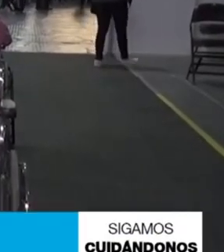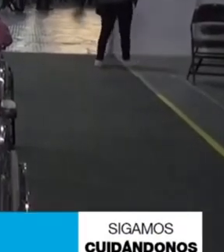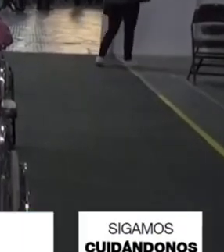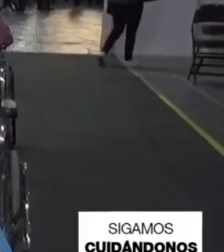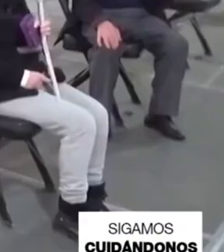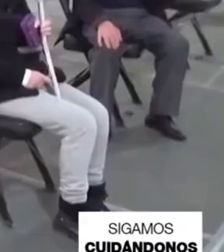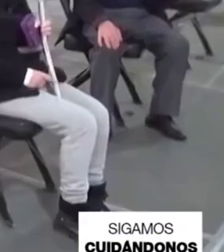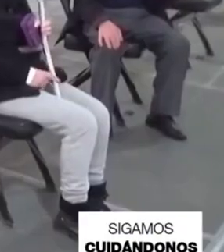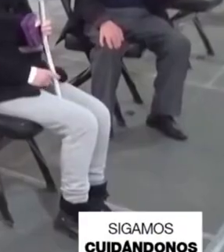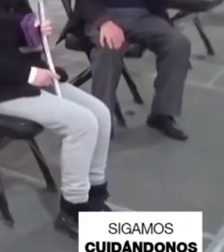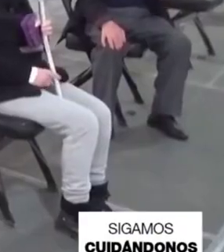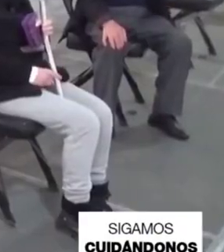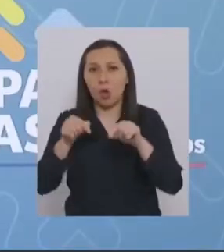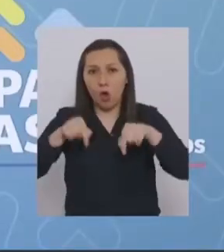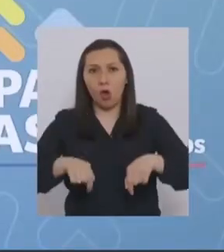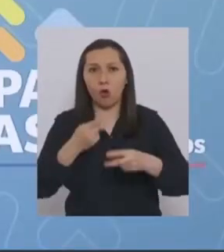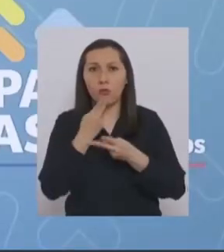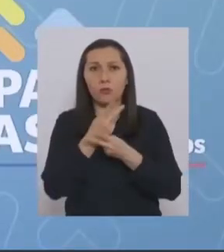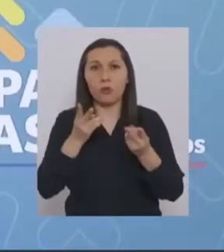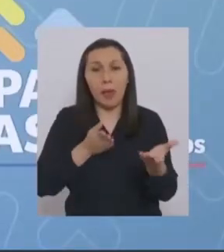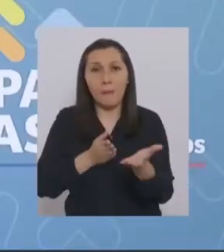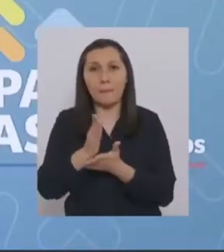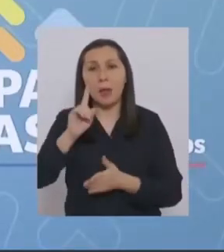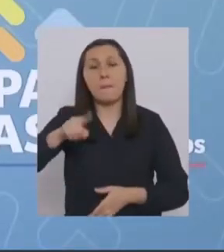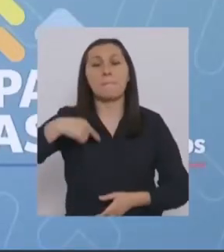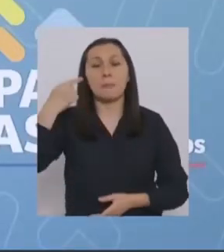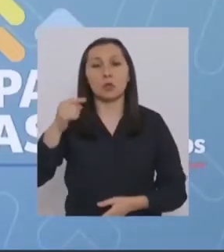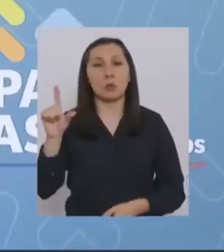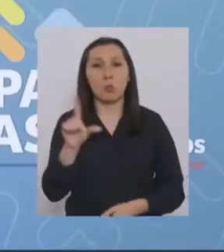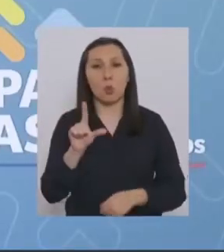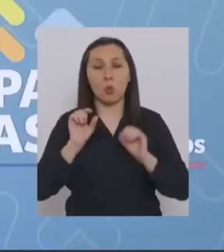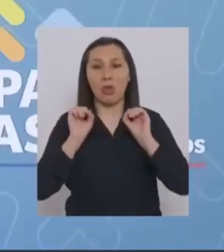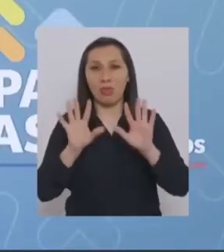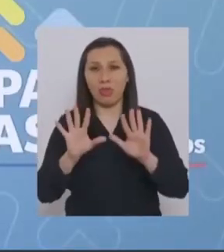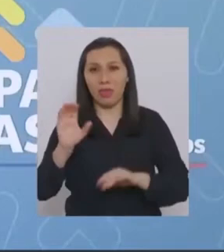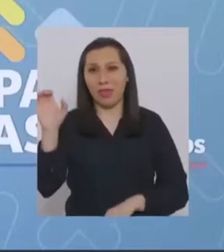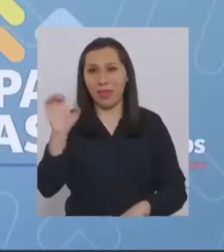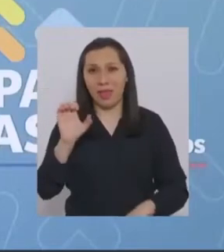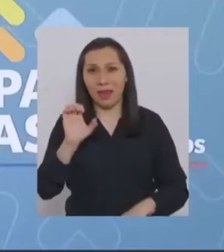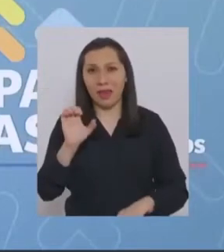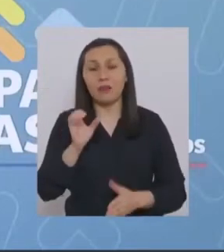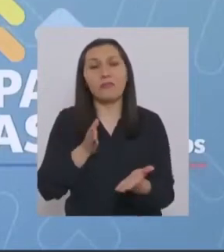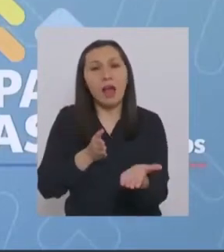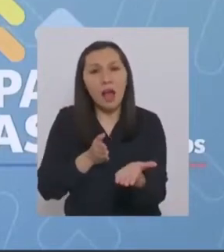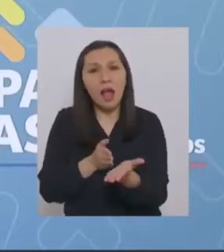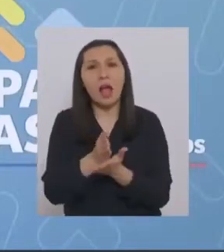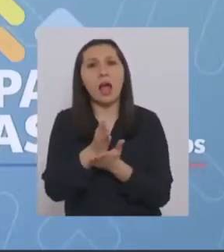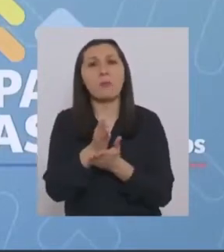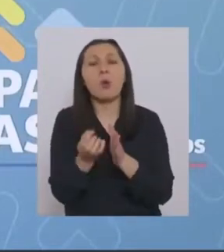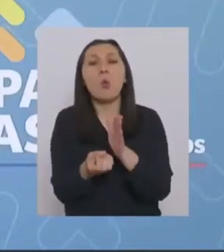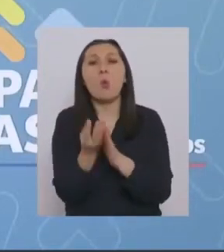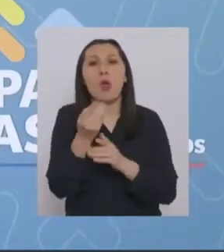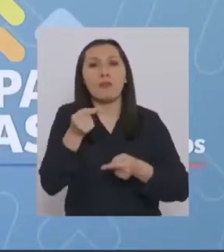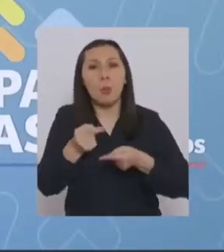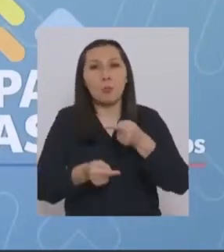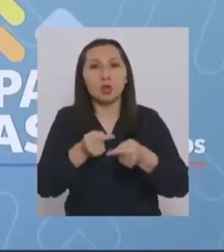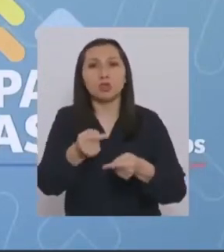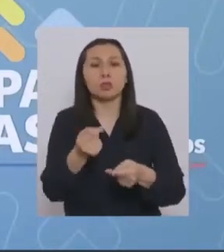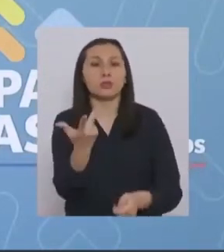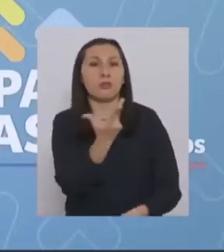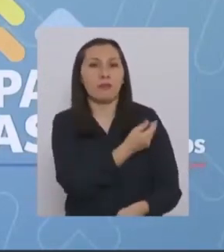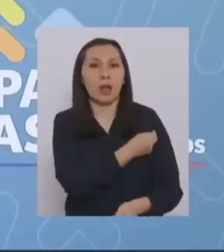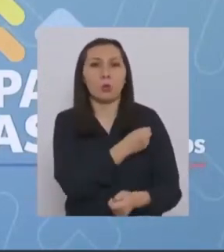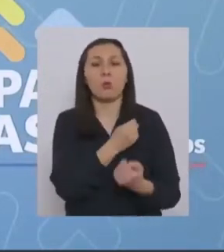presidente sebastián piñera que a partir del próximo lunes 10 de enero vamos a iniciar un nuevo proceso de vacunación